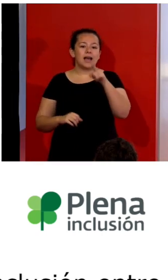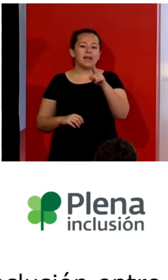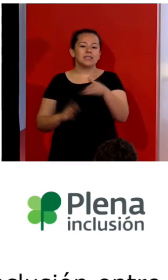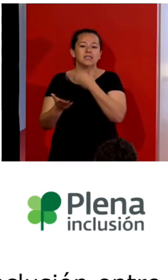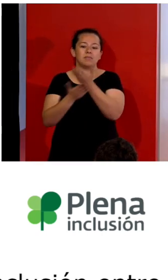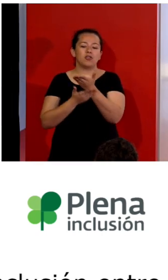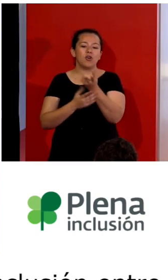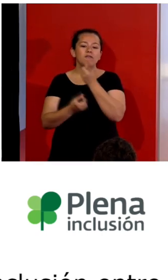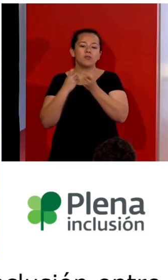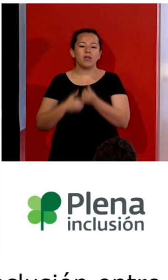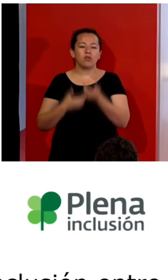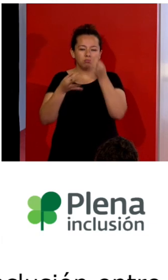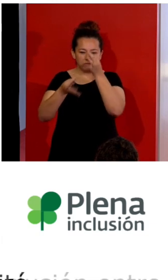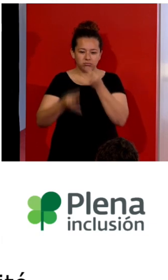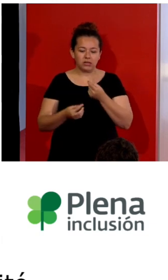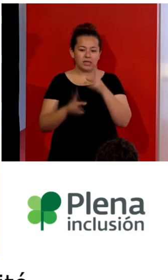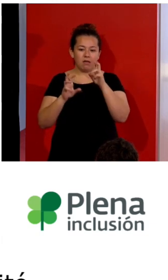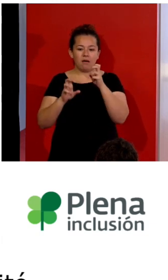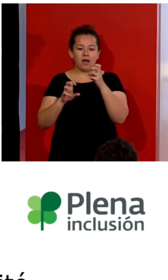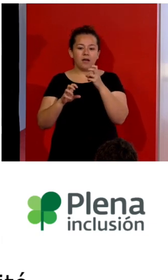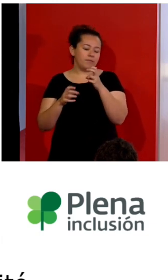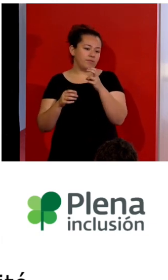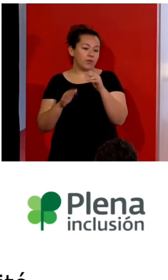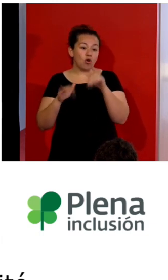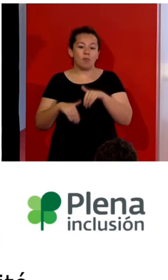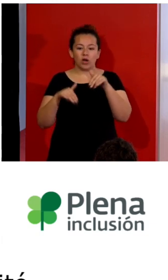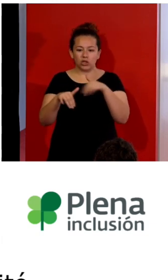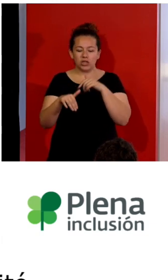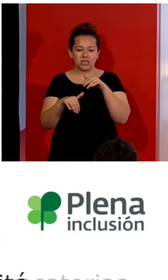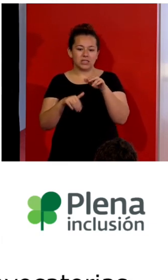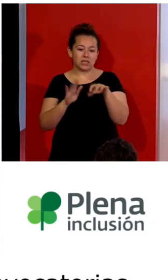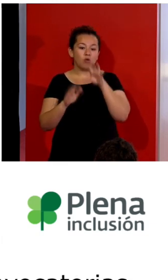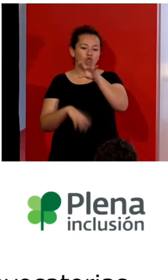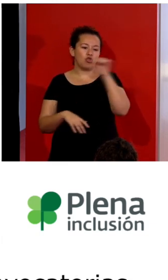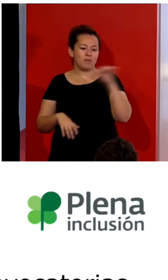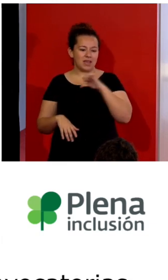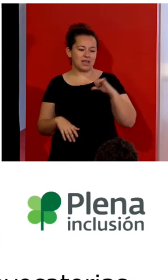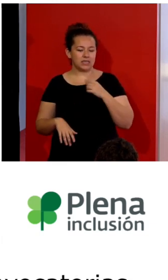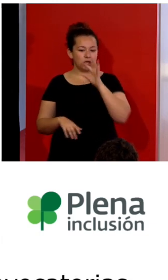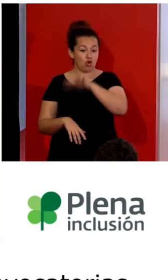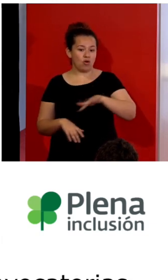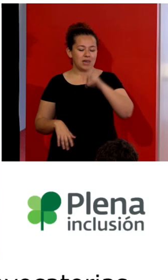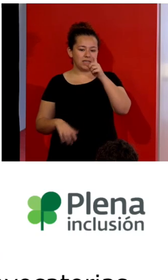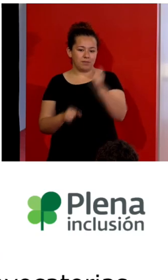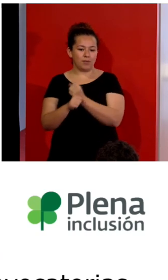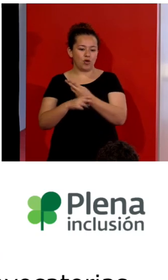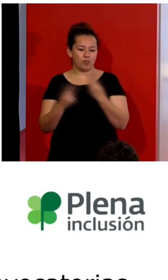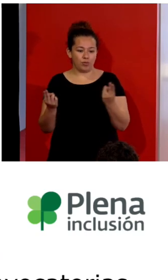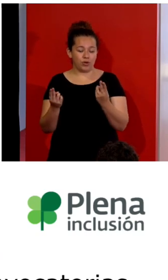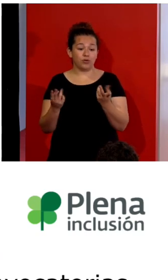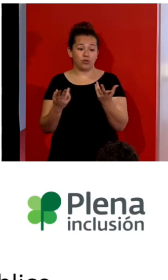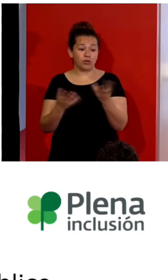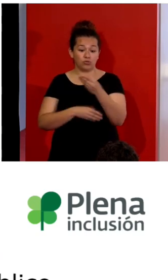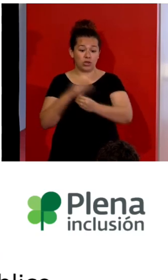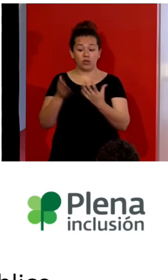información exhaustiva sobre las convocatorias autonómicas y locales de empleo público. ¿De acuerdo? Entonces, utilizando todas esas fuentes de